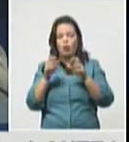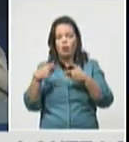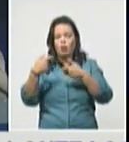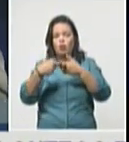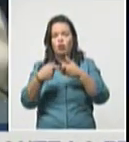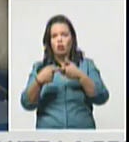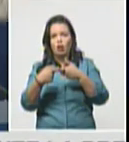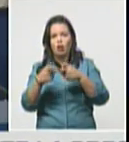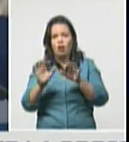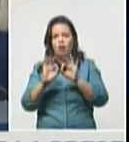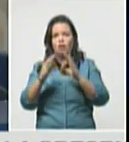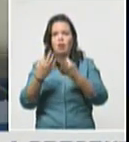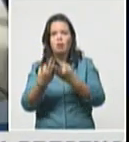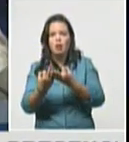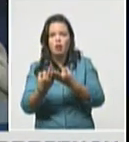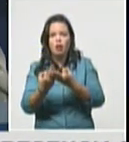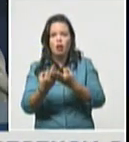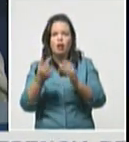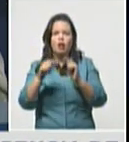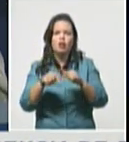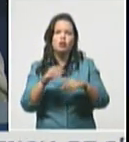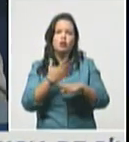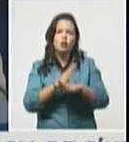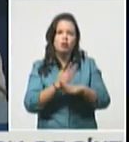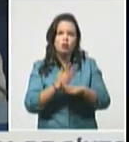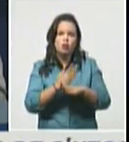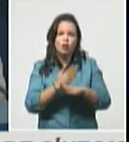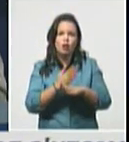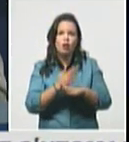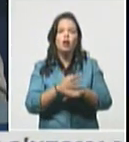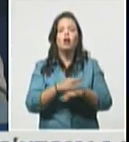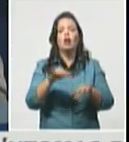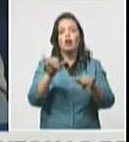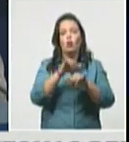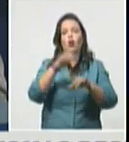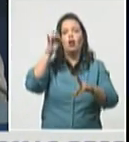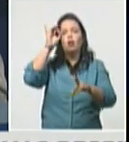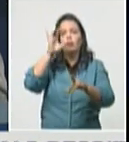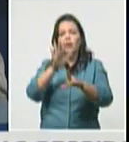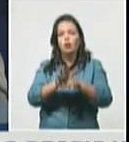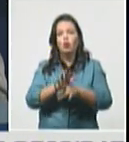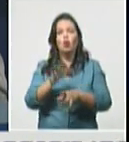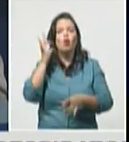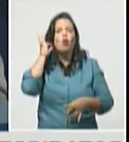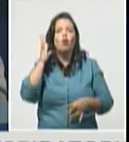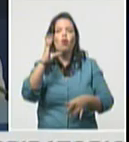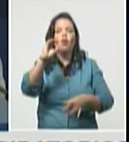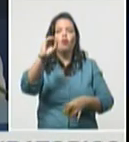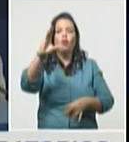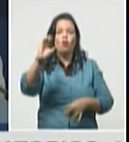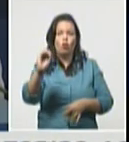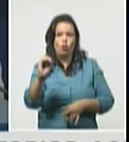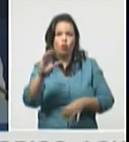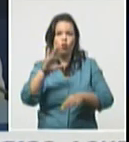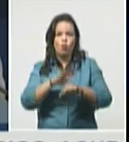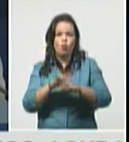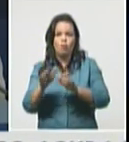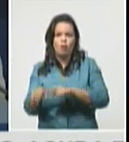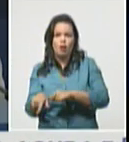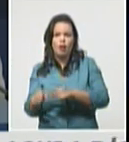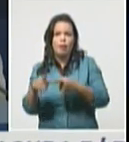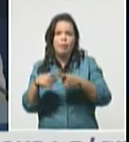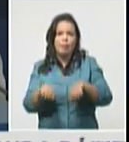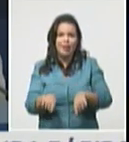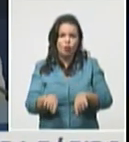casos que hay ahí a punto de partida de aquí. Ahora, cuando ya empiezan a aparecer casos, más de